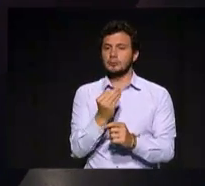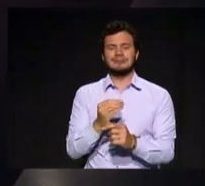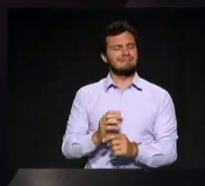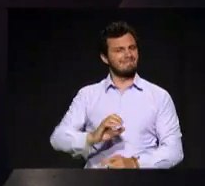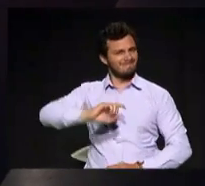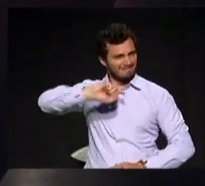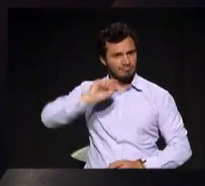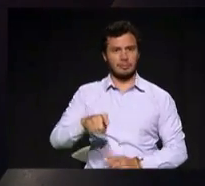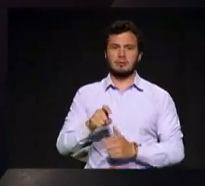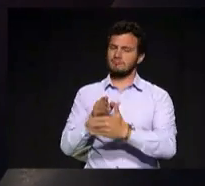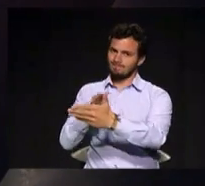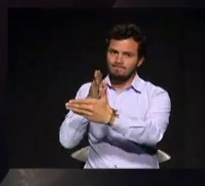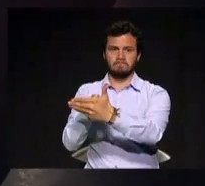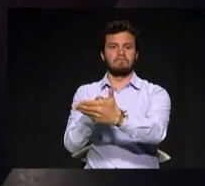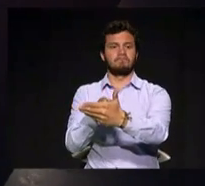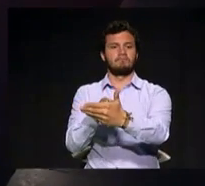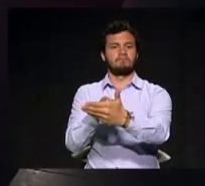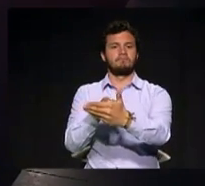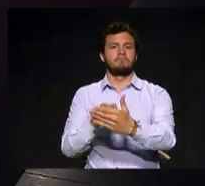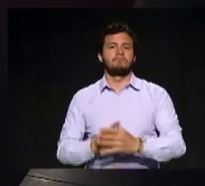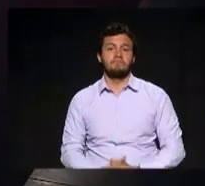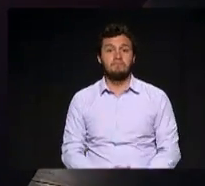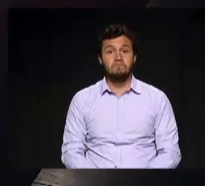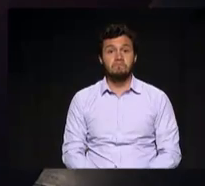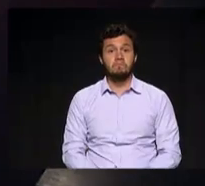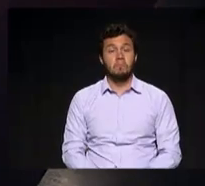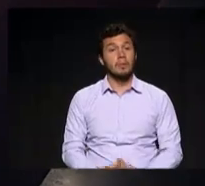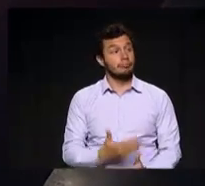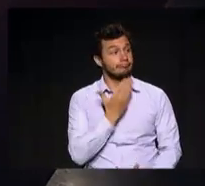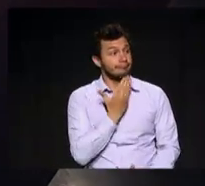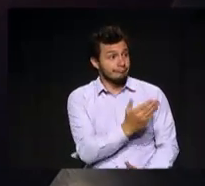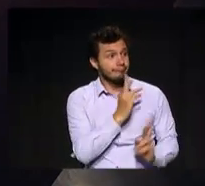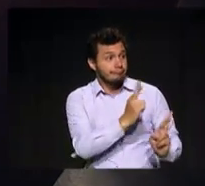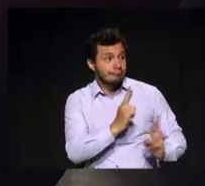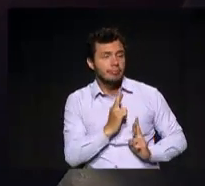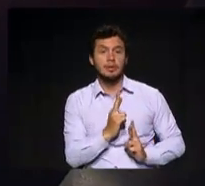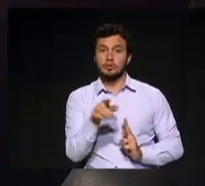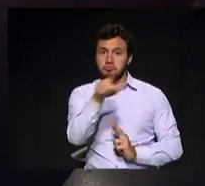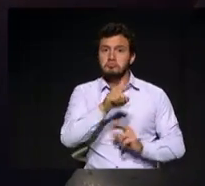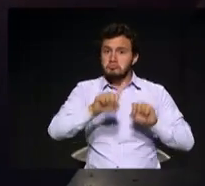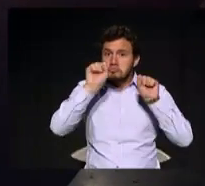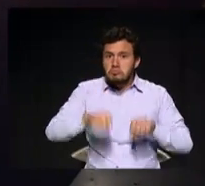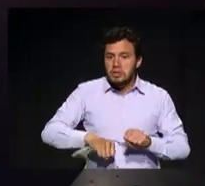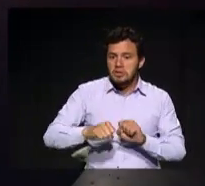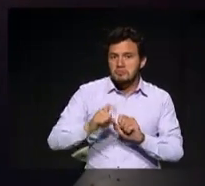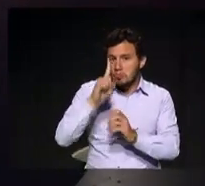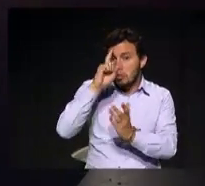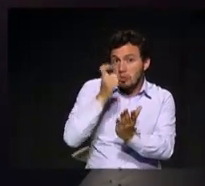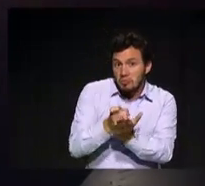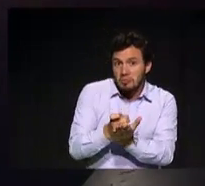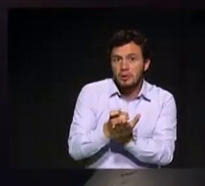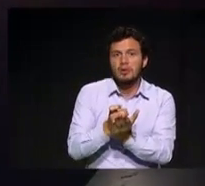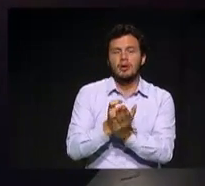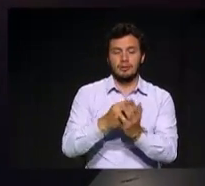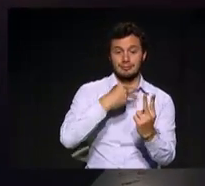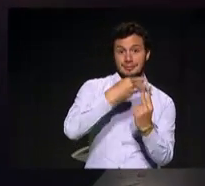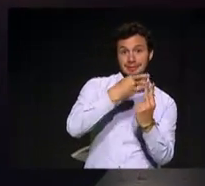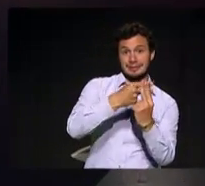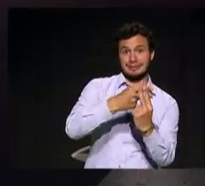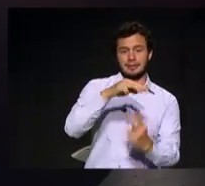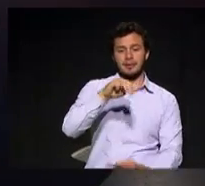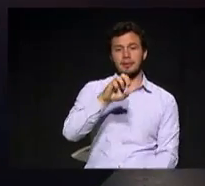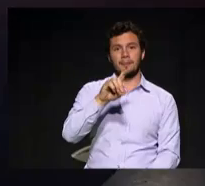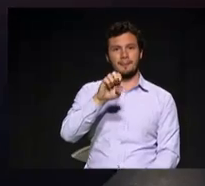candidato por su respuesta recuerden que pueden participar a través de las redes sociales con el hashtag medellín elige y continuamos